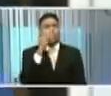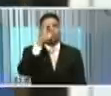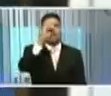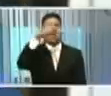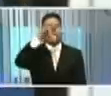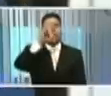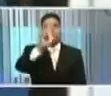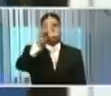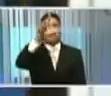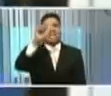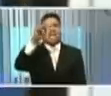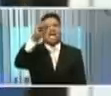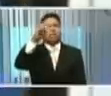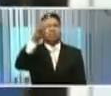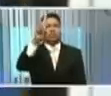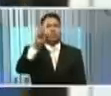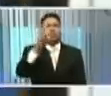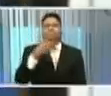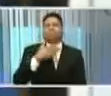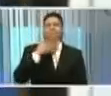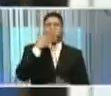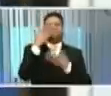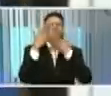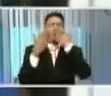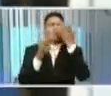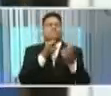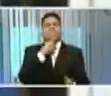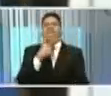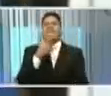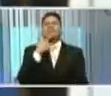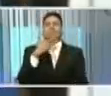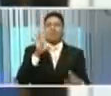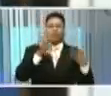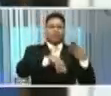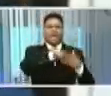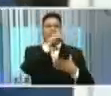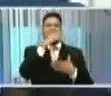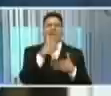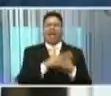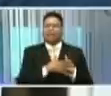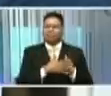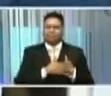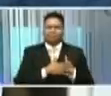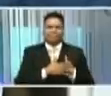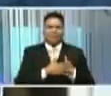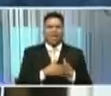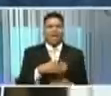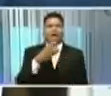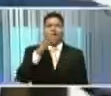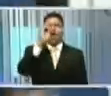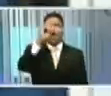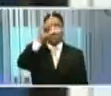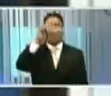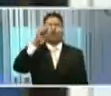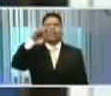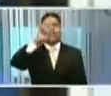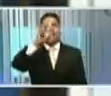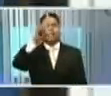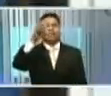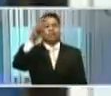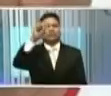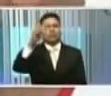regaló tremenda declamación, ¿vale? Desde el alma. Orlando de la Vega. Un aplauso,